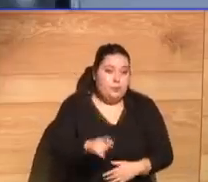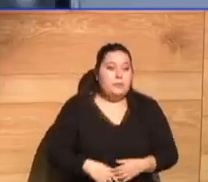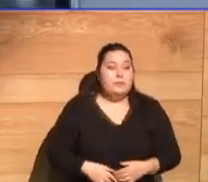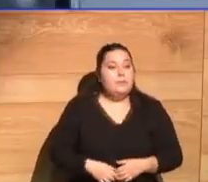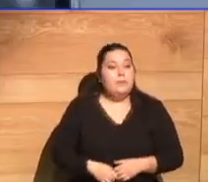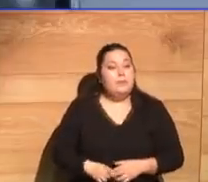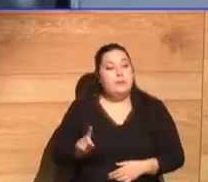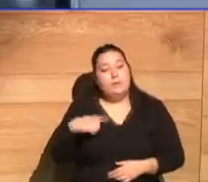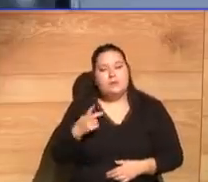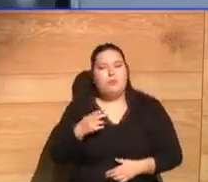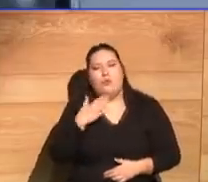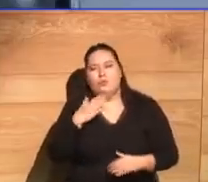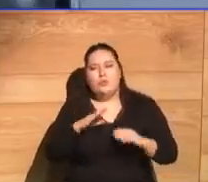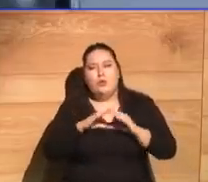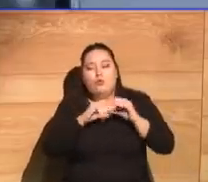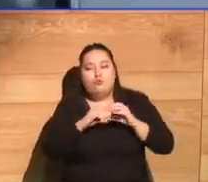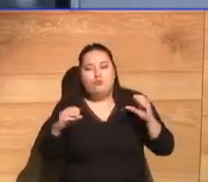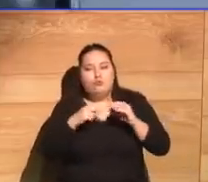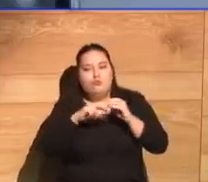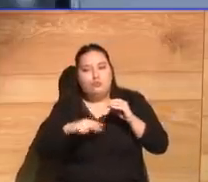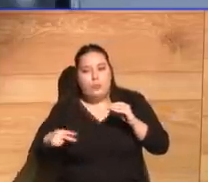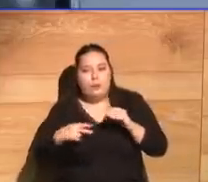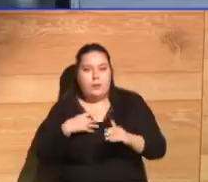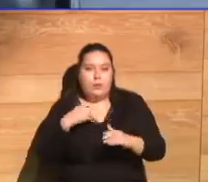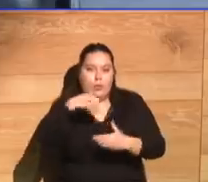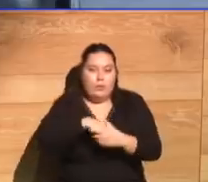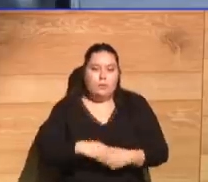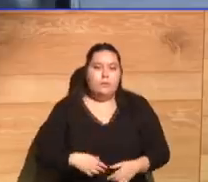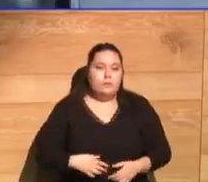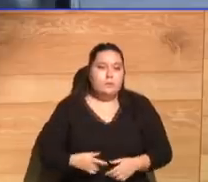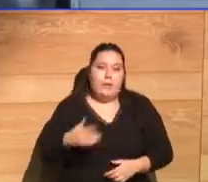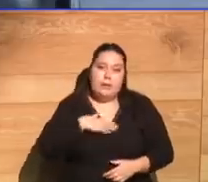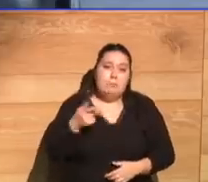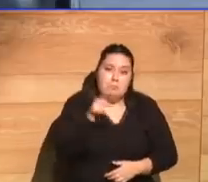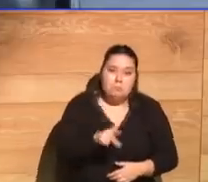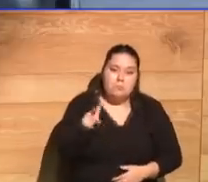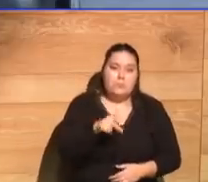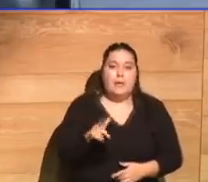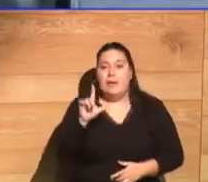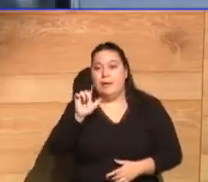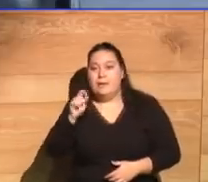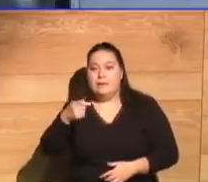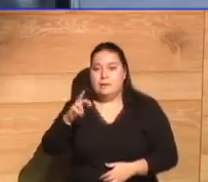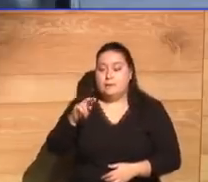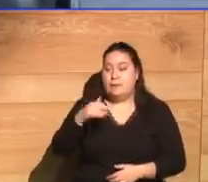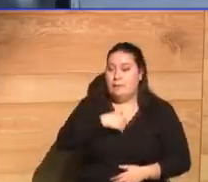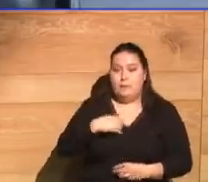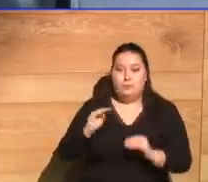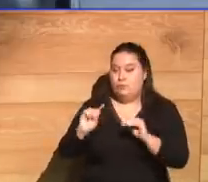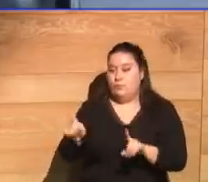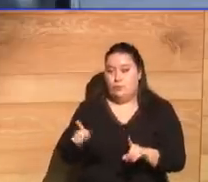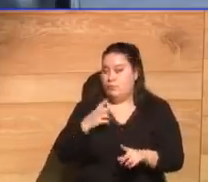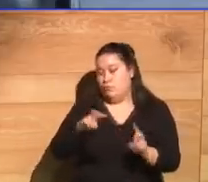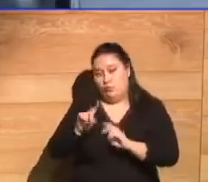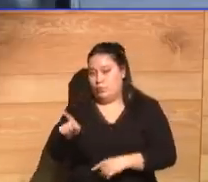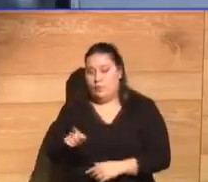tuvo un submarino ahí dentro que lo que quería era robar en la película. Y genuinamente no era el papel de Lester. Lester no estaba buscando hacer